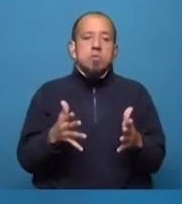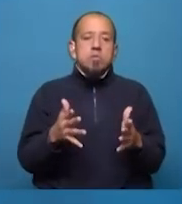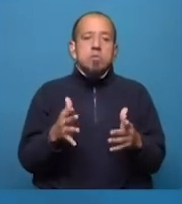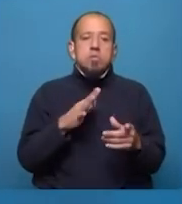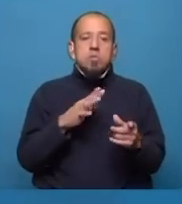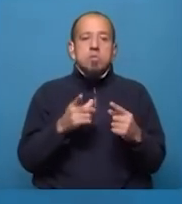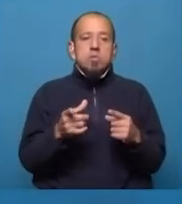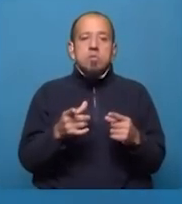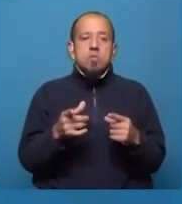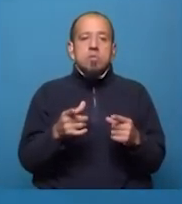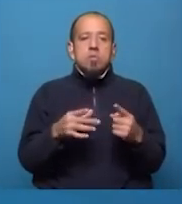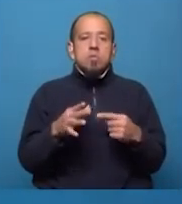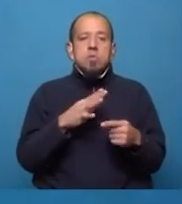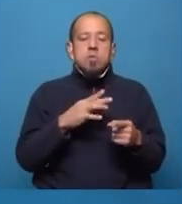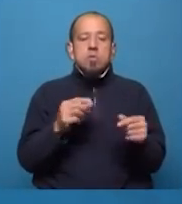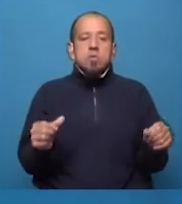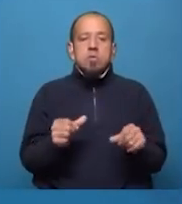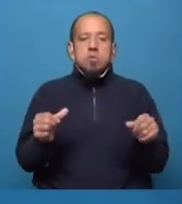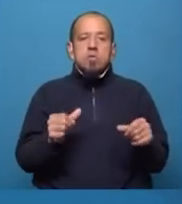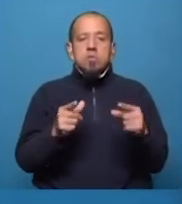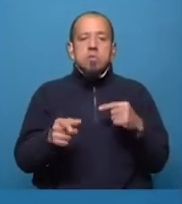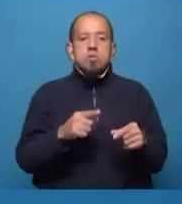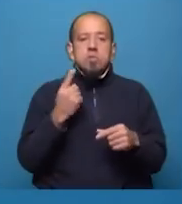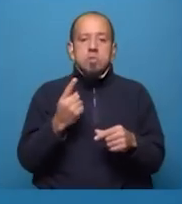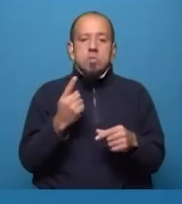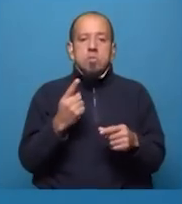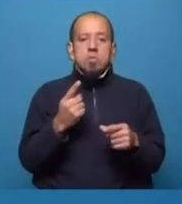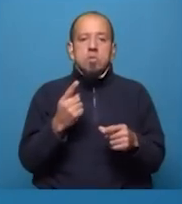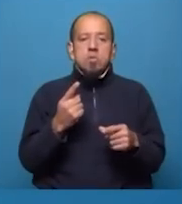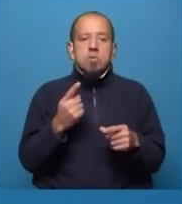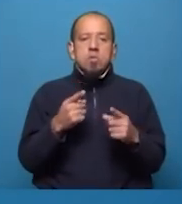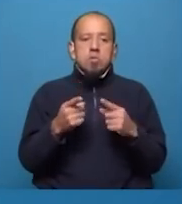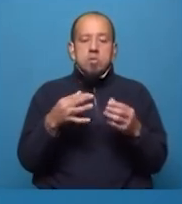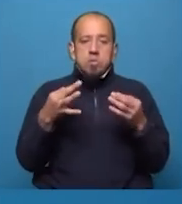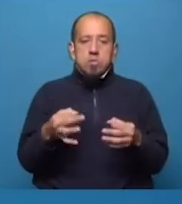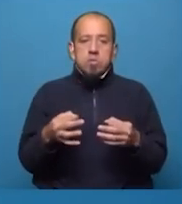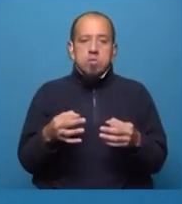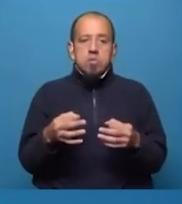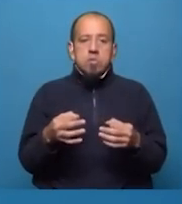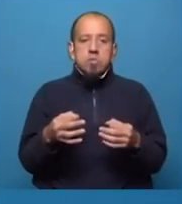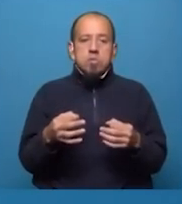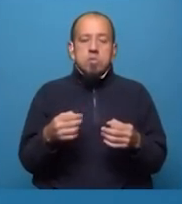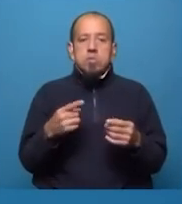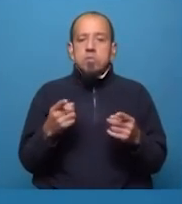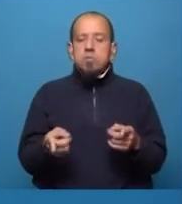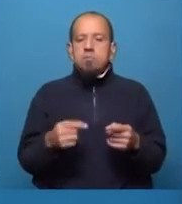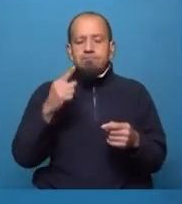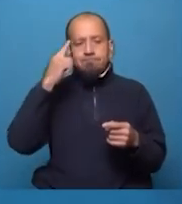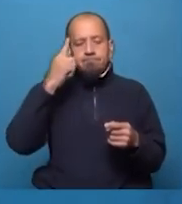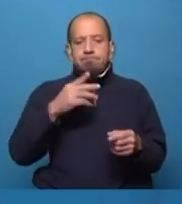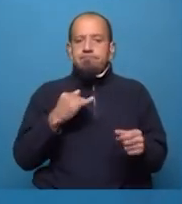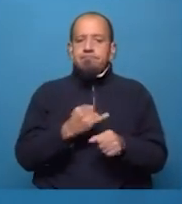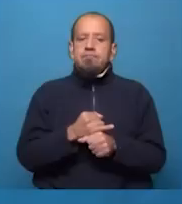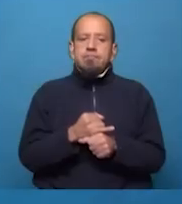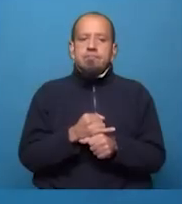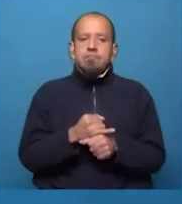se detectan hay que tomar medidas eso es lo primero que me parece bien Lo que me parece mal y creo